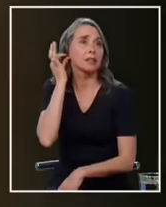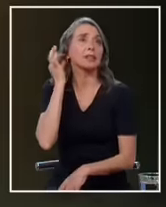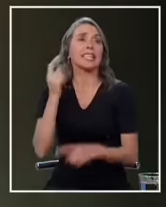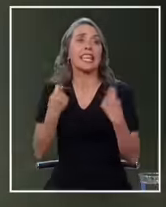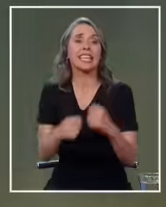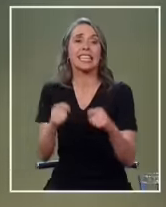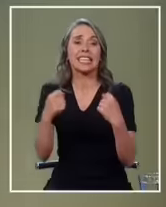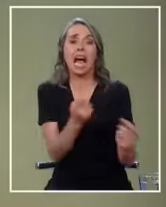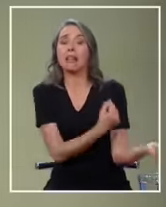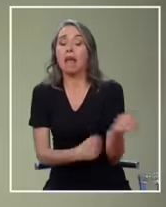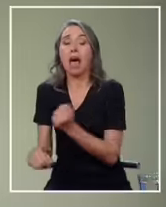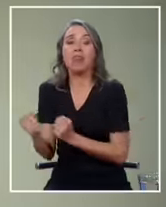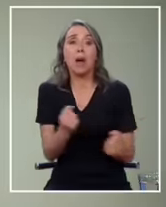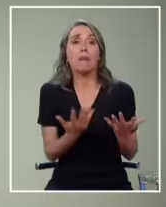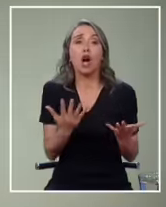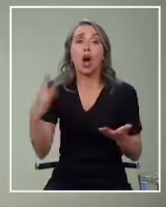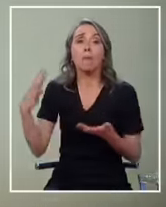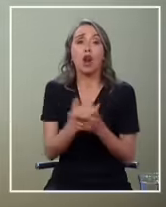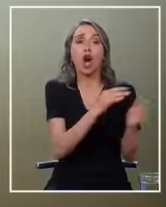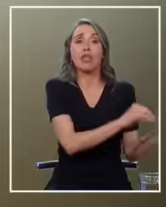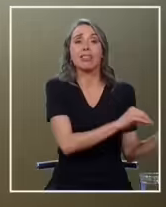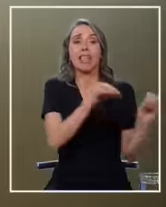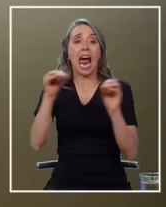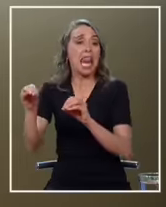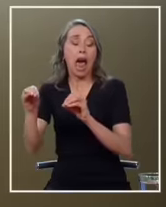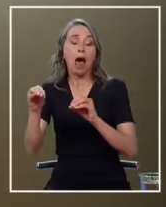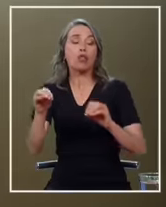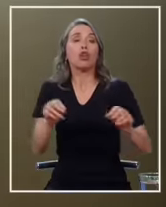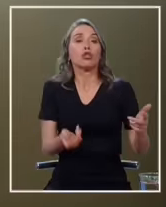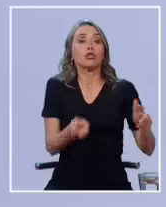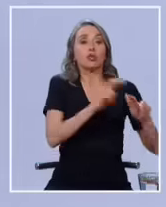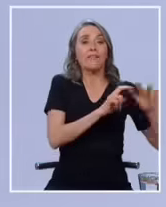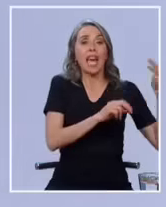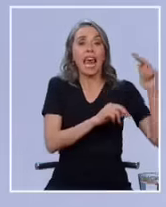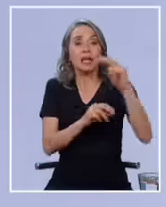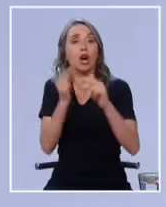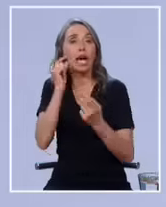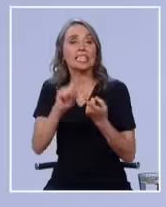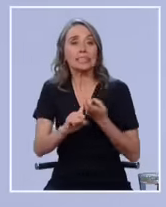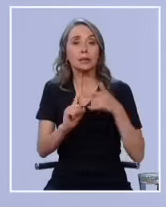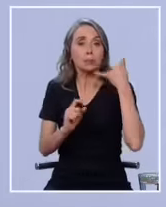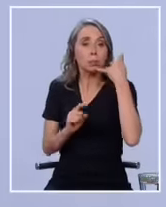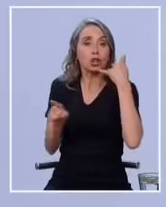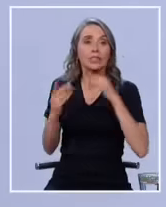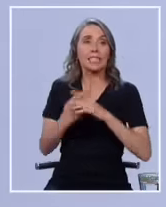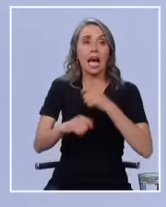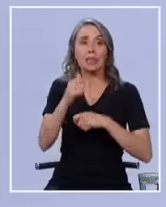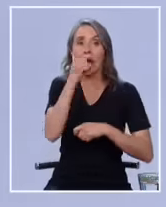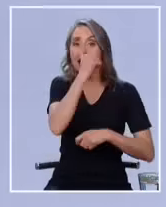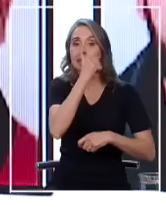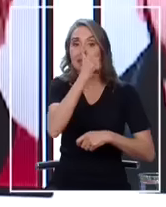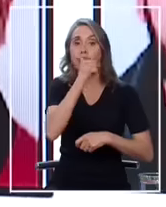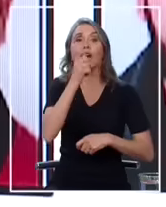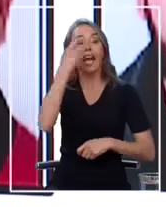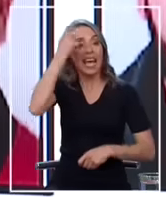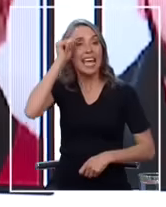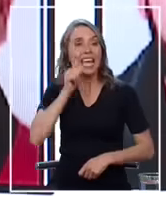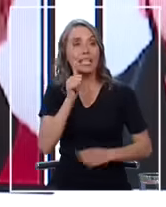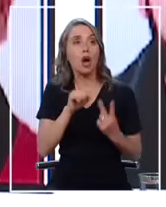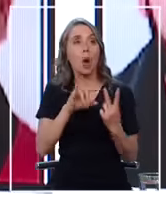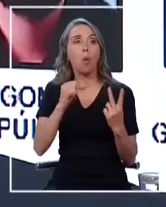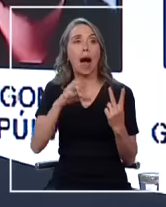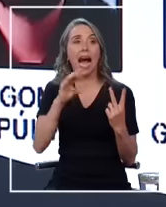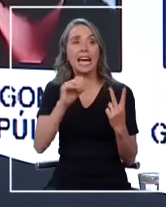Los intentos desesperados por conseguir un traslado en helicóptero a Santiago son de la esposa del narco herido, también de Juan Carlos